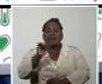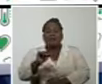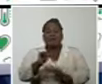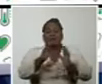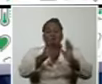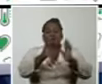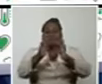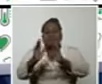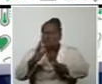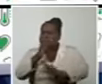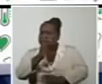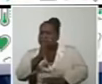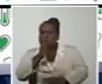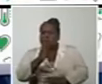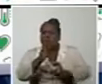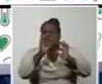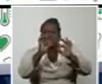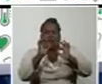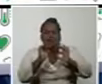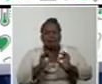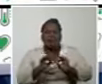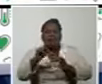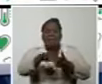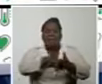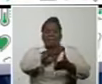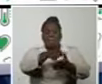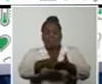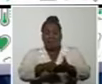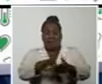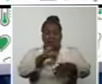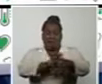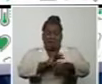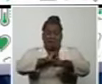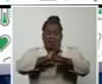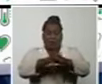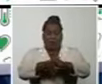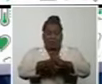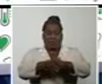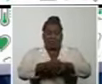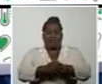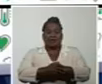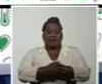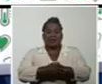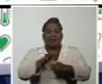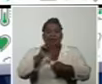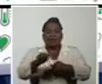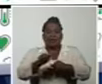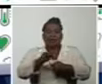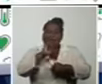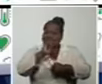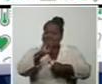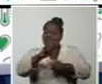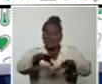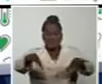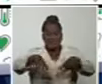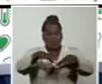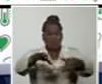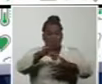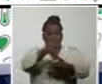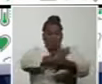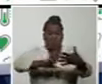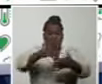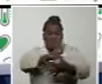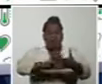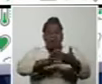uno de los detalles de la implementación de este plan estratégico que lleva adelante nuestro país en un complejo escenario, y por supuesto se analizan cada una de